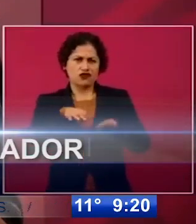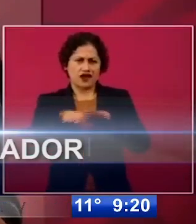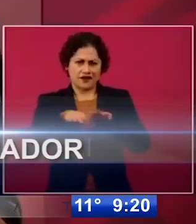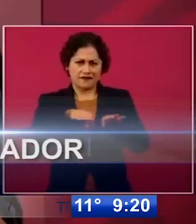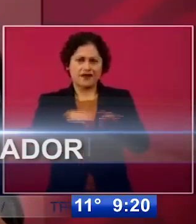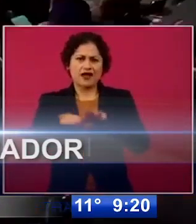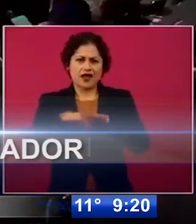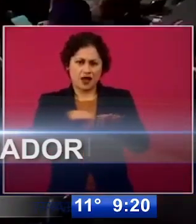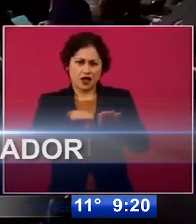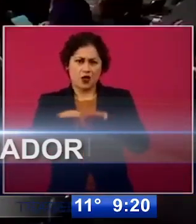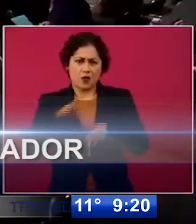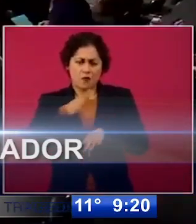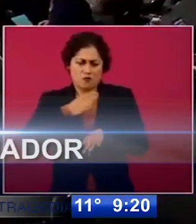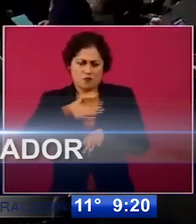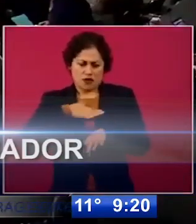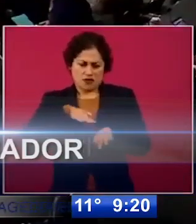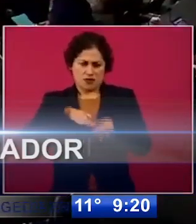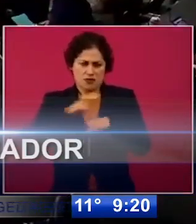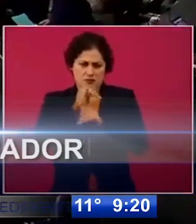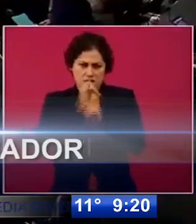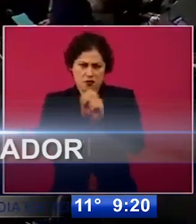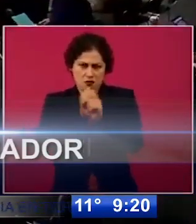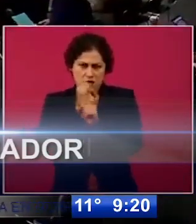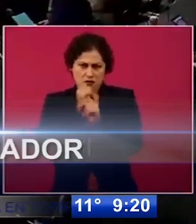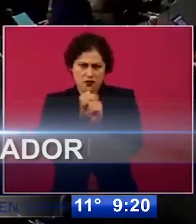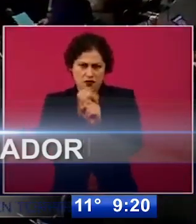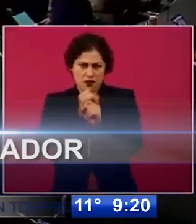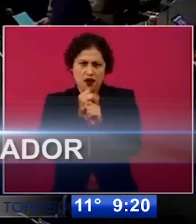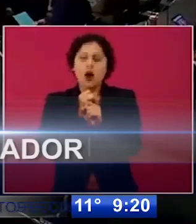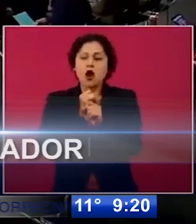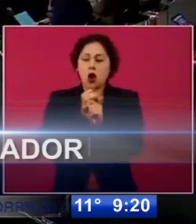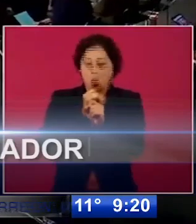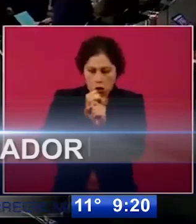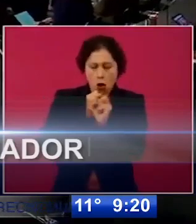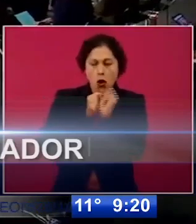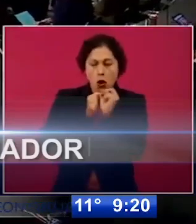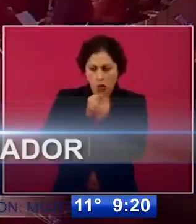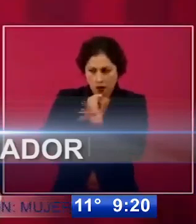de investigador. Sí, pero ¿cómo conseguiste